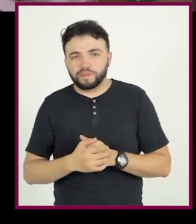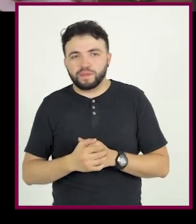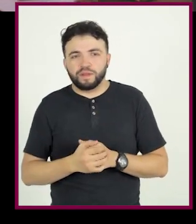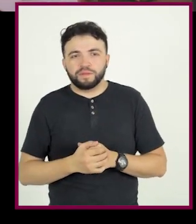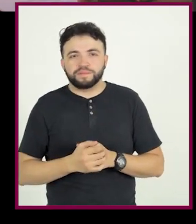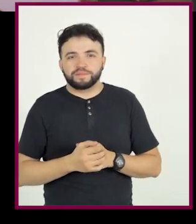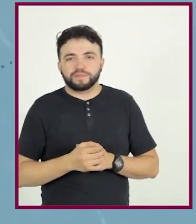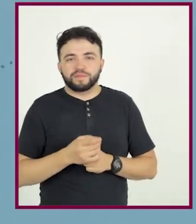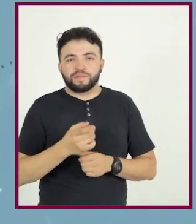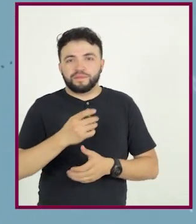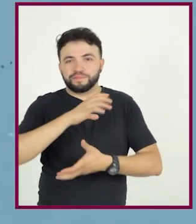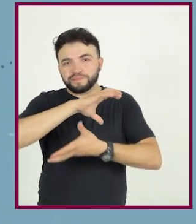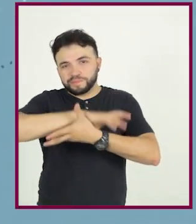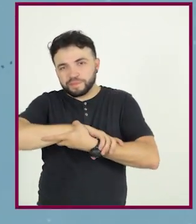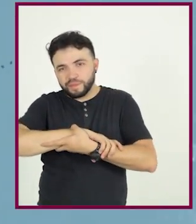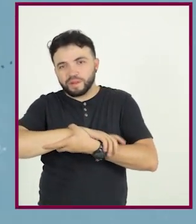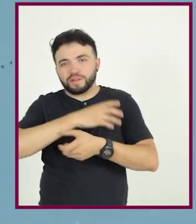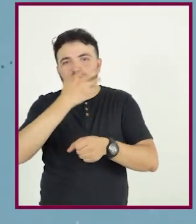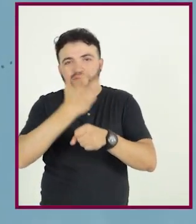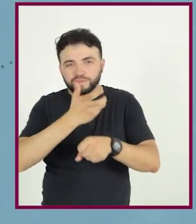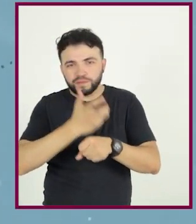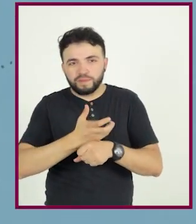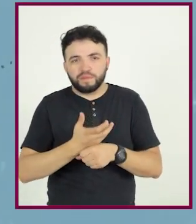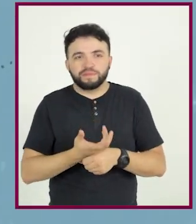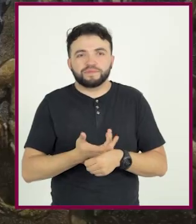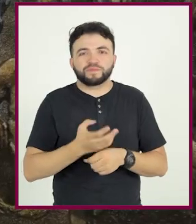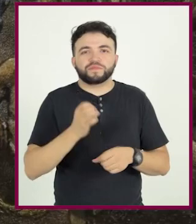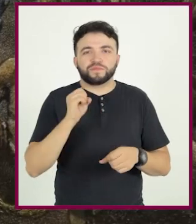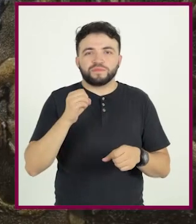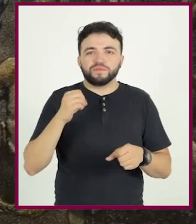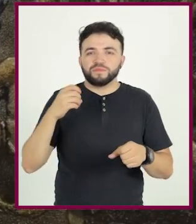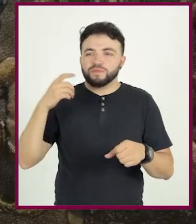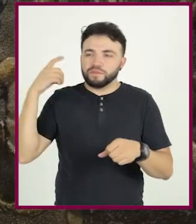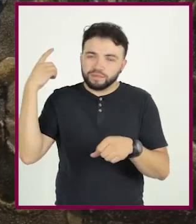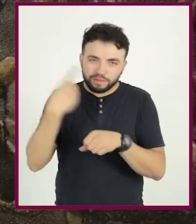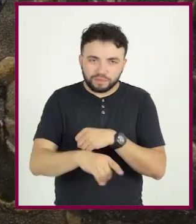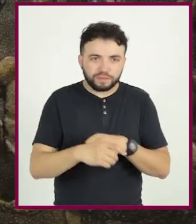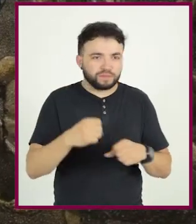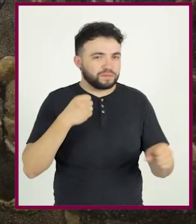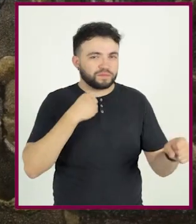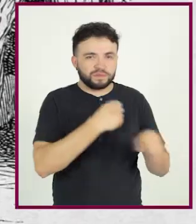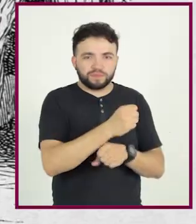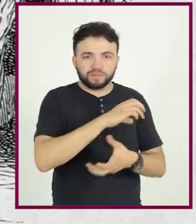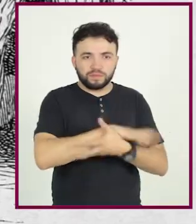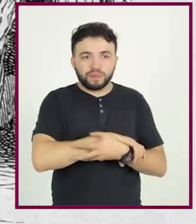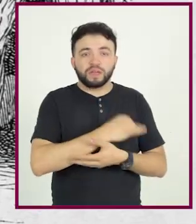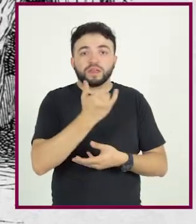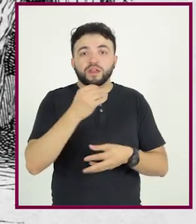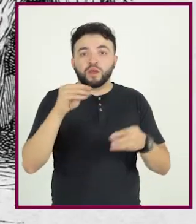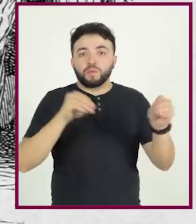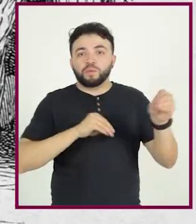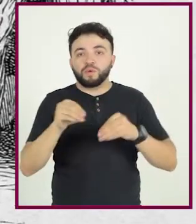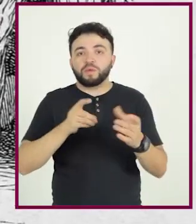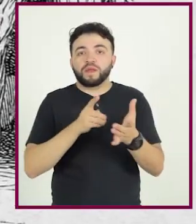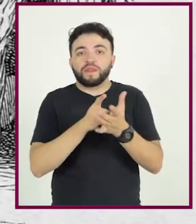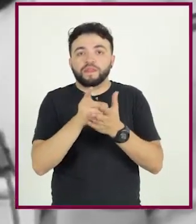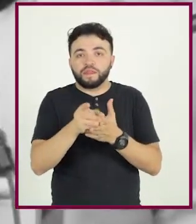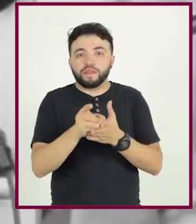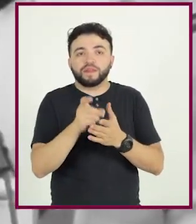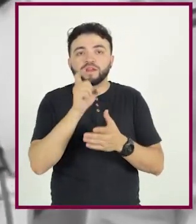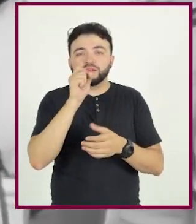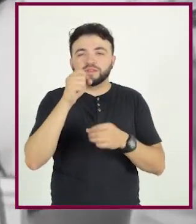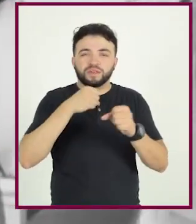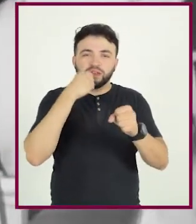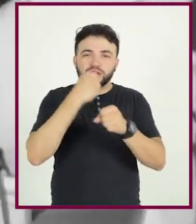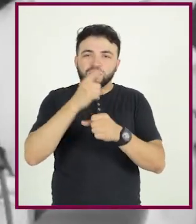mirada del presente. Por ejemplo, hechos como el esclavismo en Estados Unidos, la abolición de la esclavitud